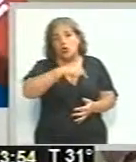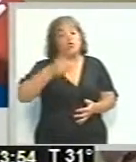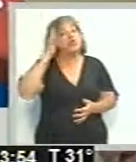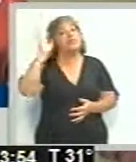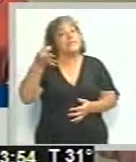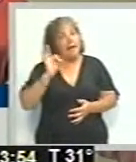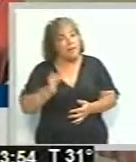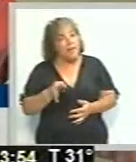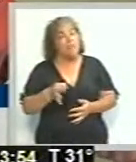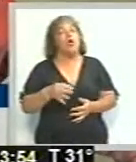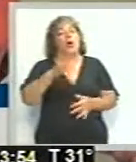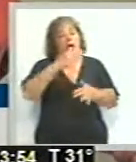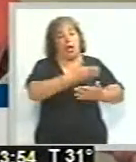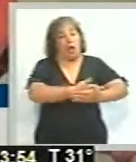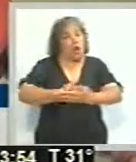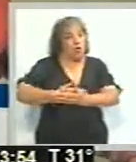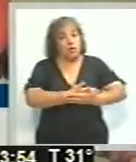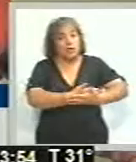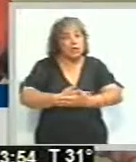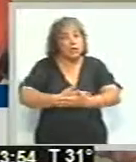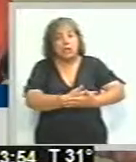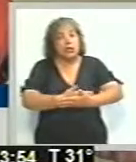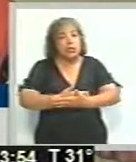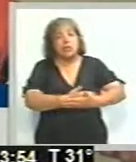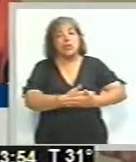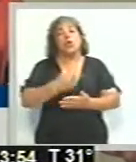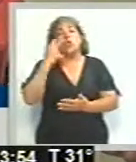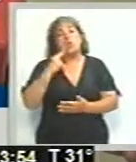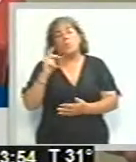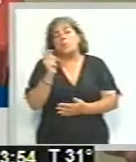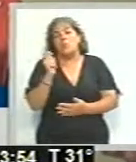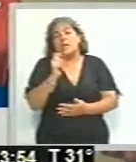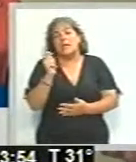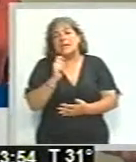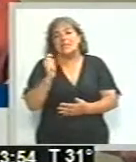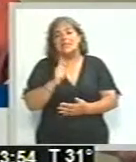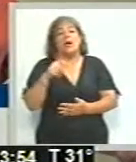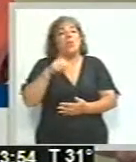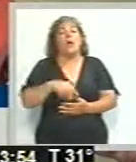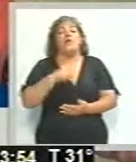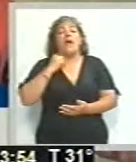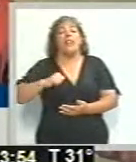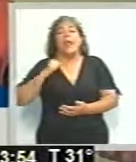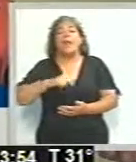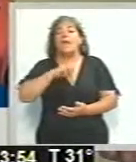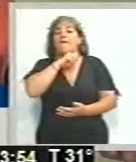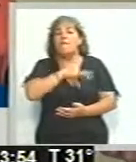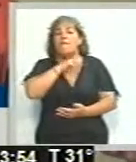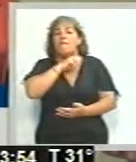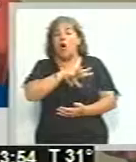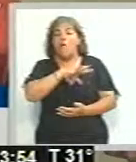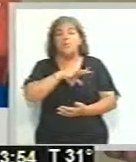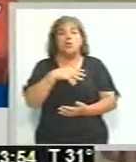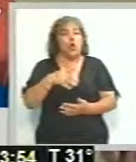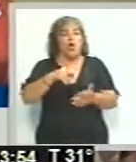sabemos que todo niño más vulnerable como un niño de 9 meses, al tener diarrea y vómito, la